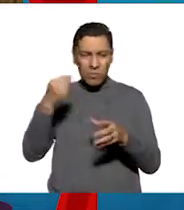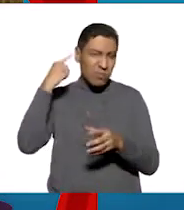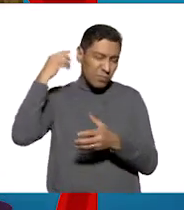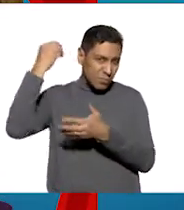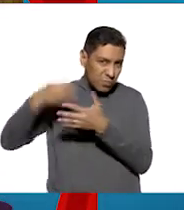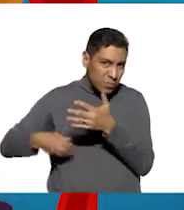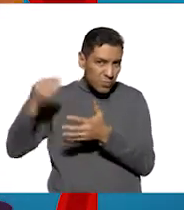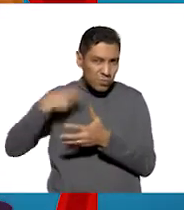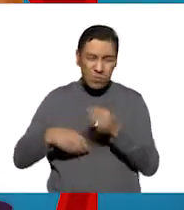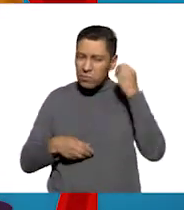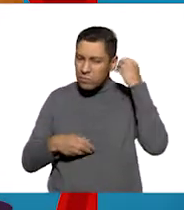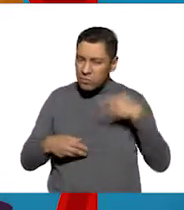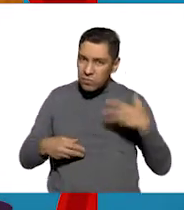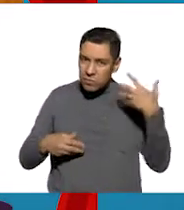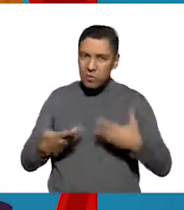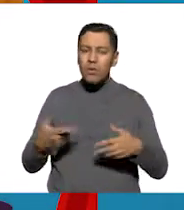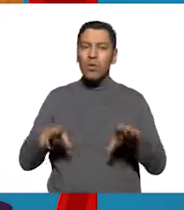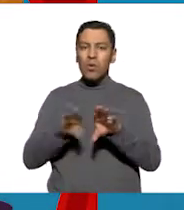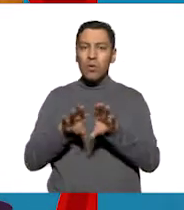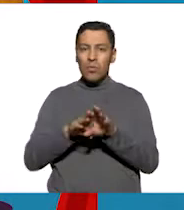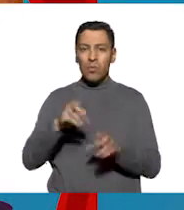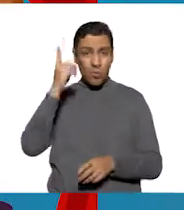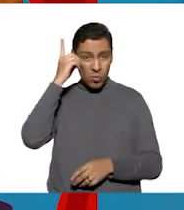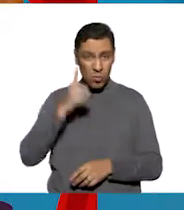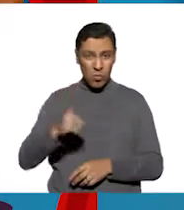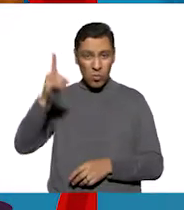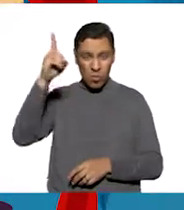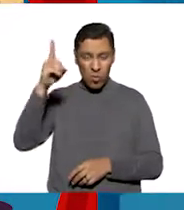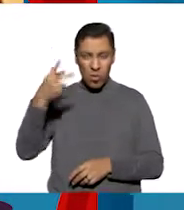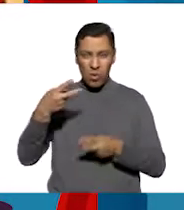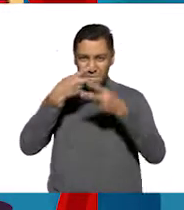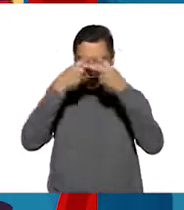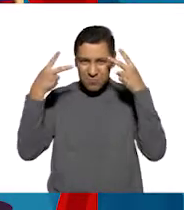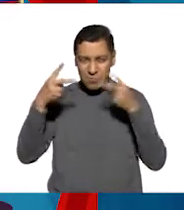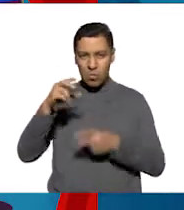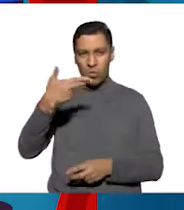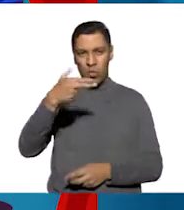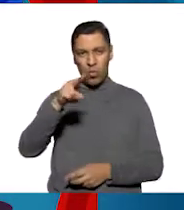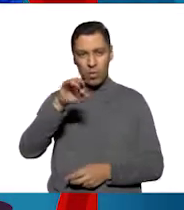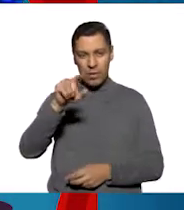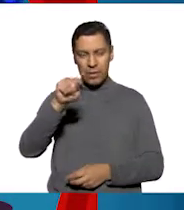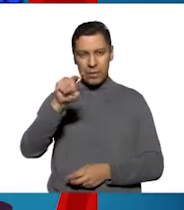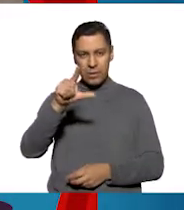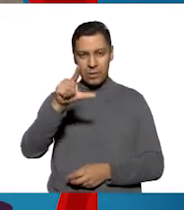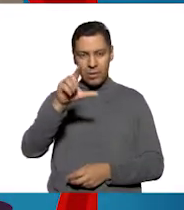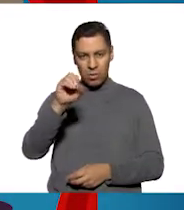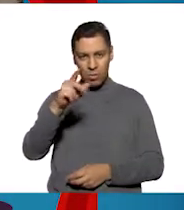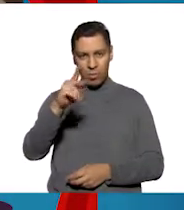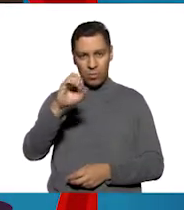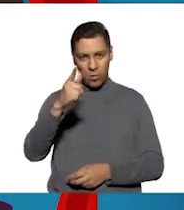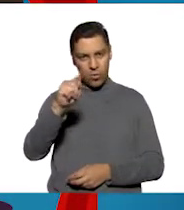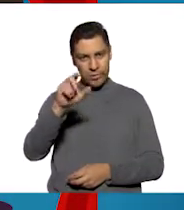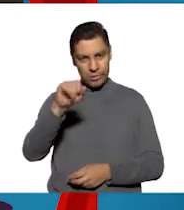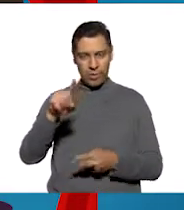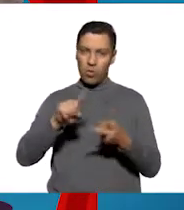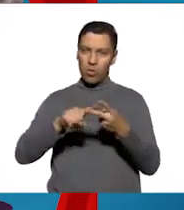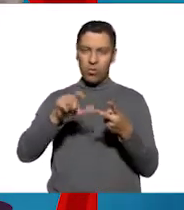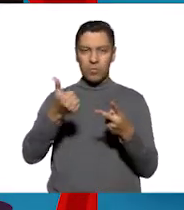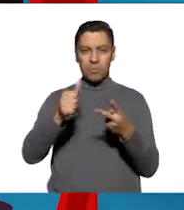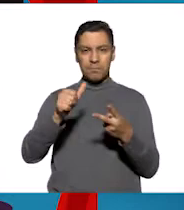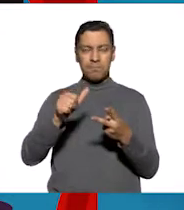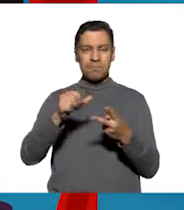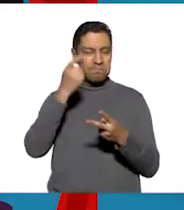como Huitzilopochtli con su antifaz de estrellas y el otro como un Tezcatlipoca.